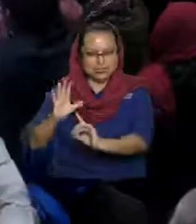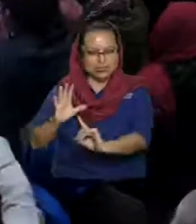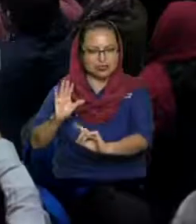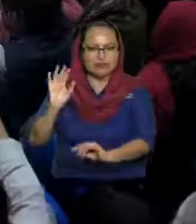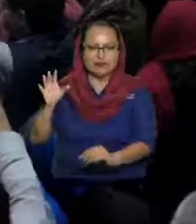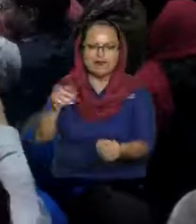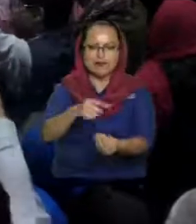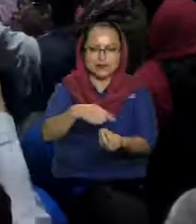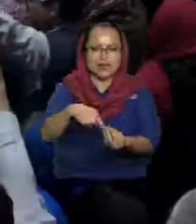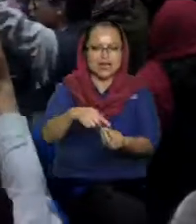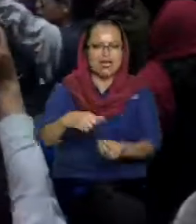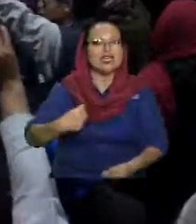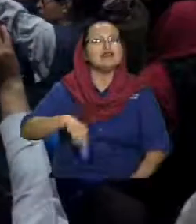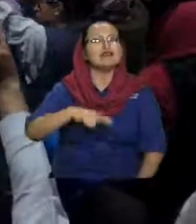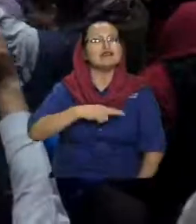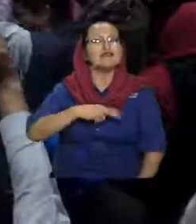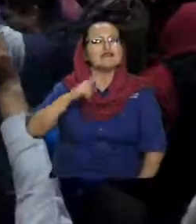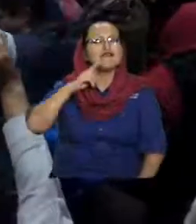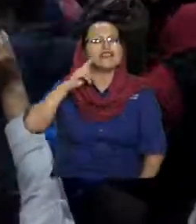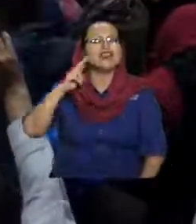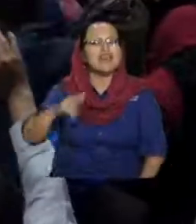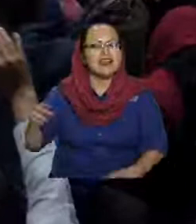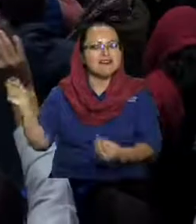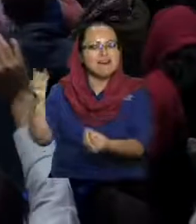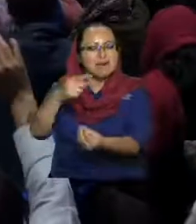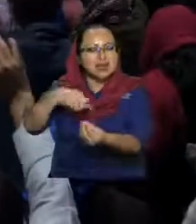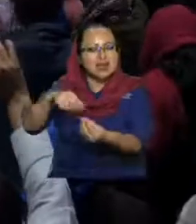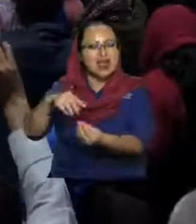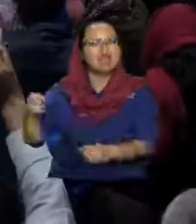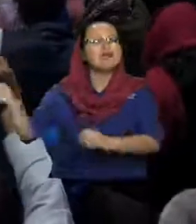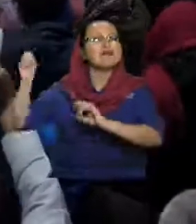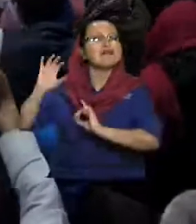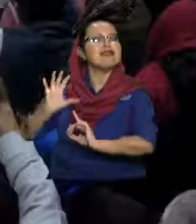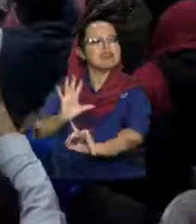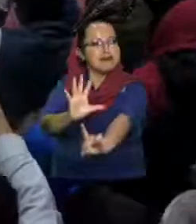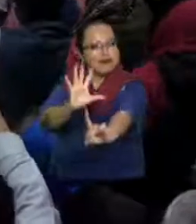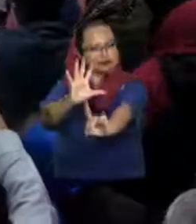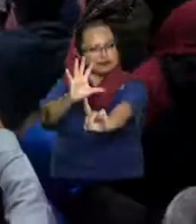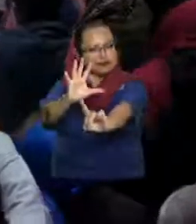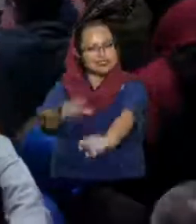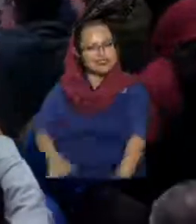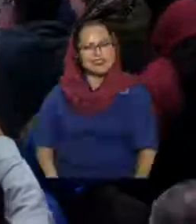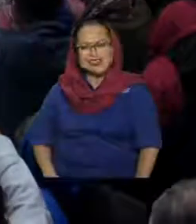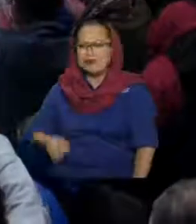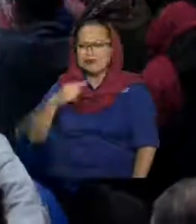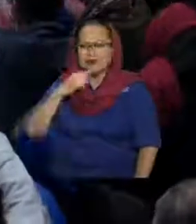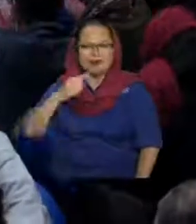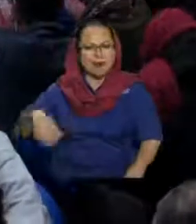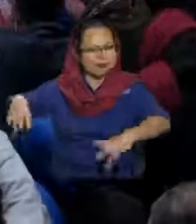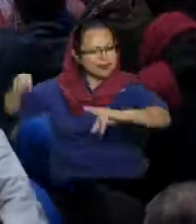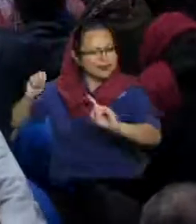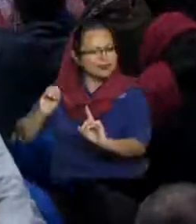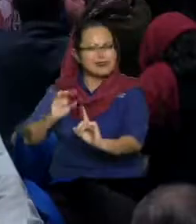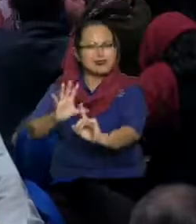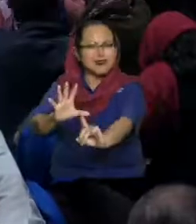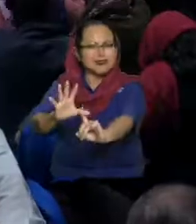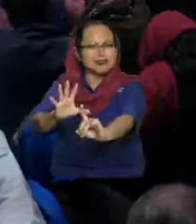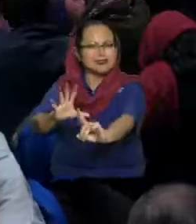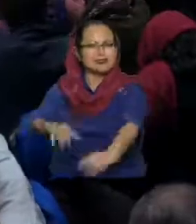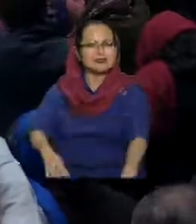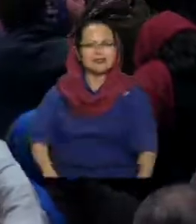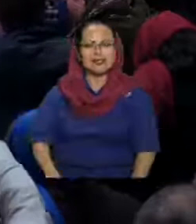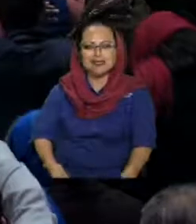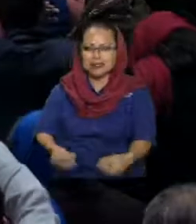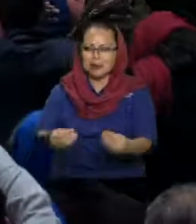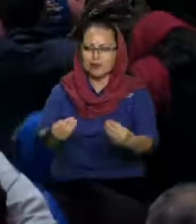bendición incluso de su propia familia, nosotros que somos su verdadera familia espiritual, les bendecimos hoy. Pronunciamos bendiciones sobre sus vidas y que